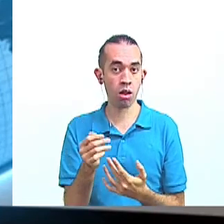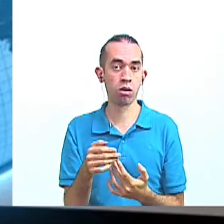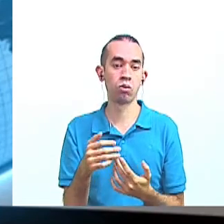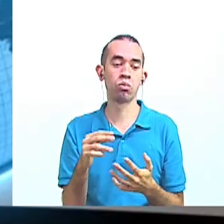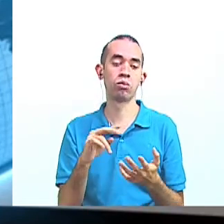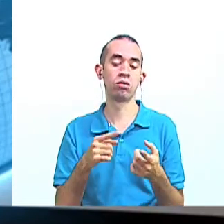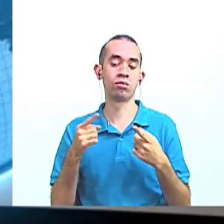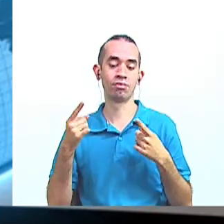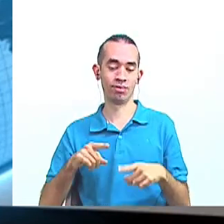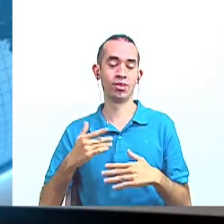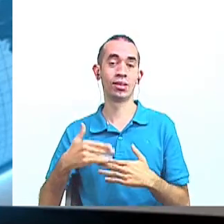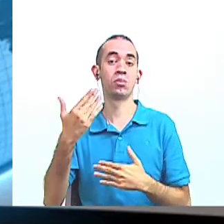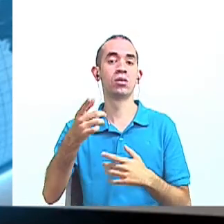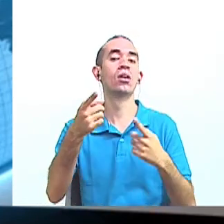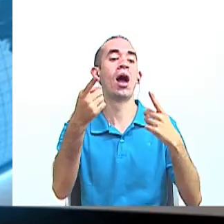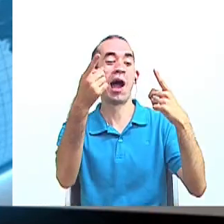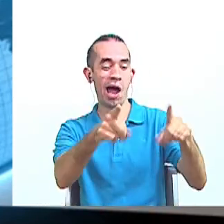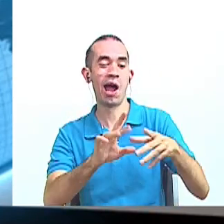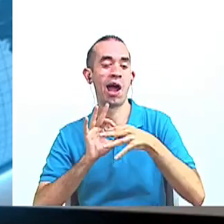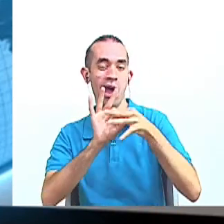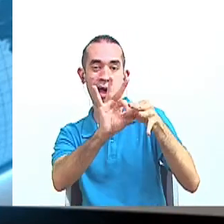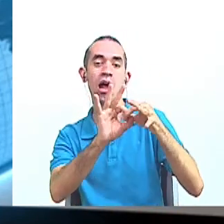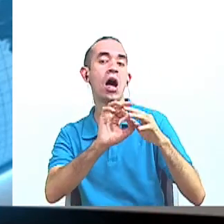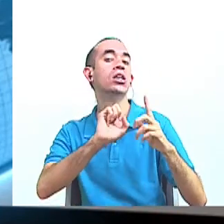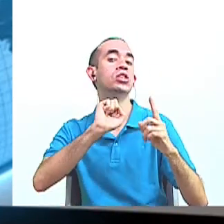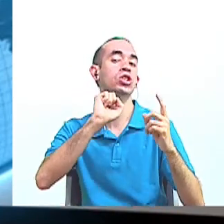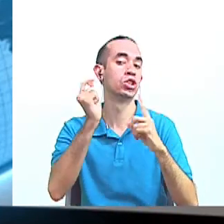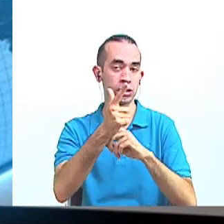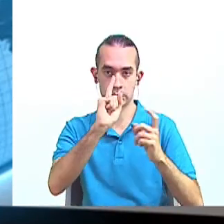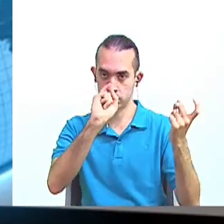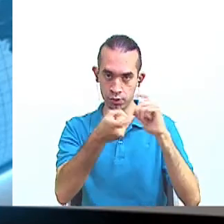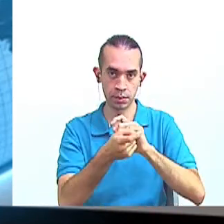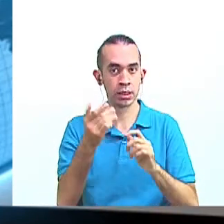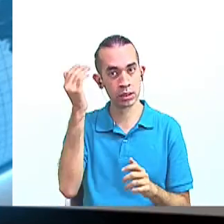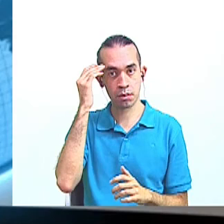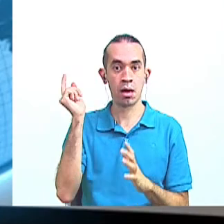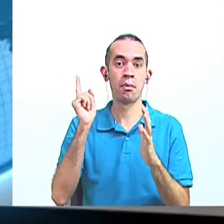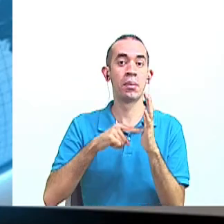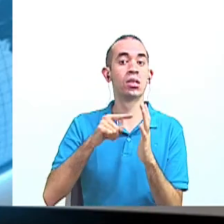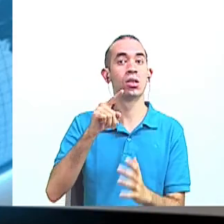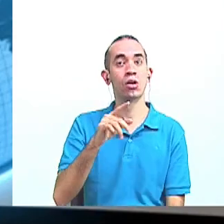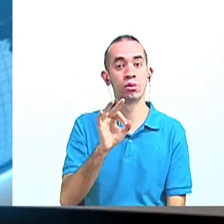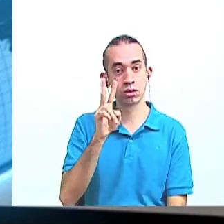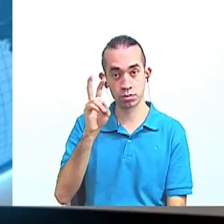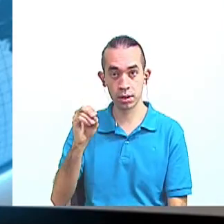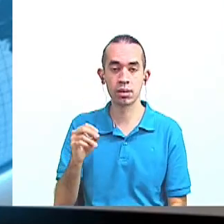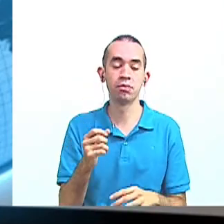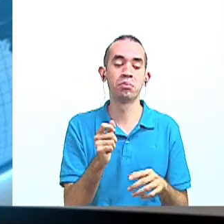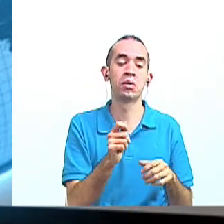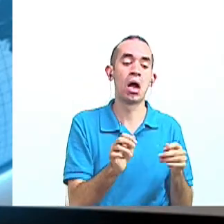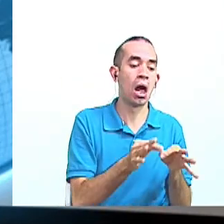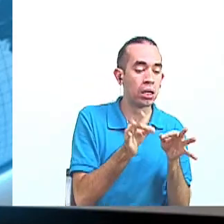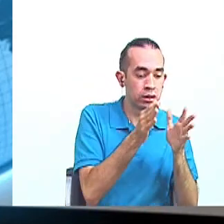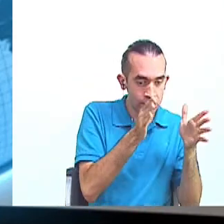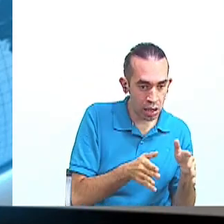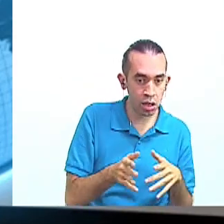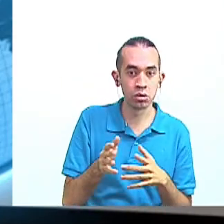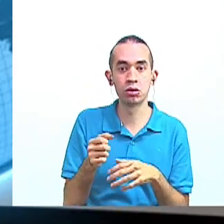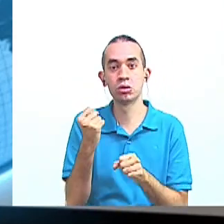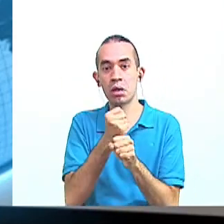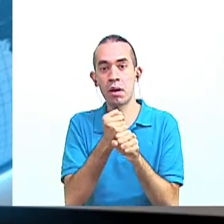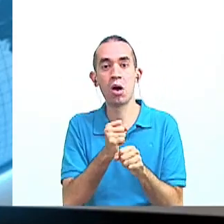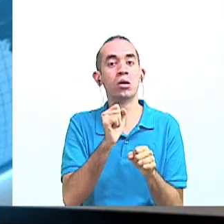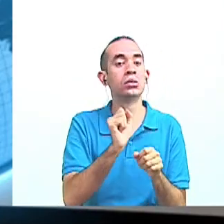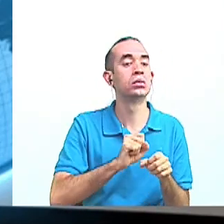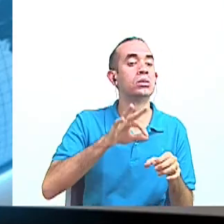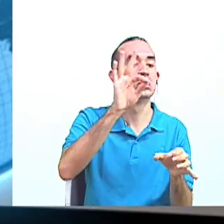de lo que fue las reformas sociales. Así que en 1920, artesanos, trabajadores del campo, de la